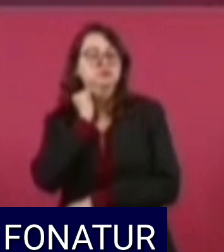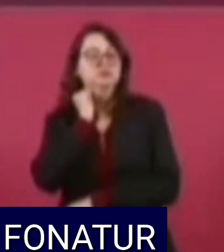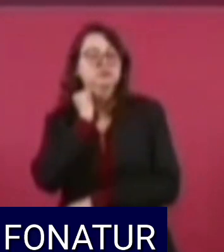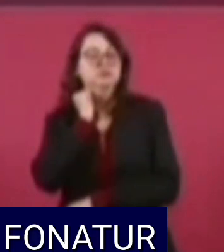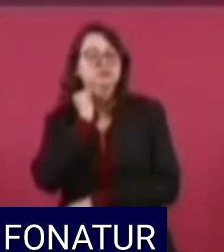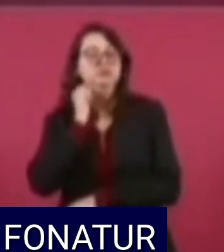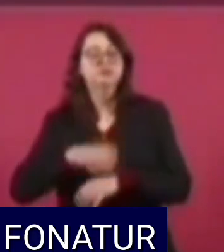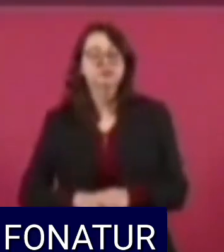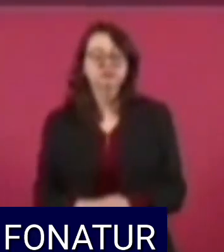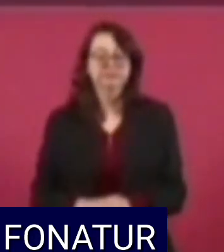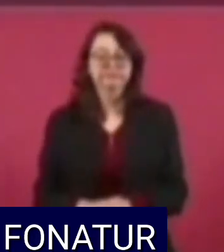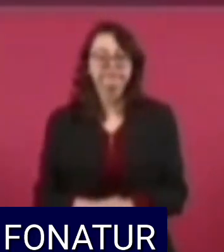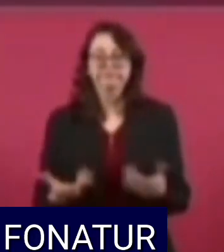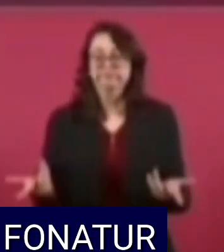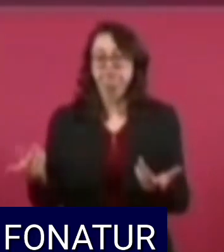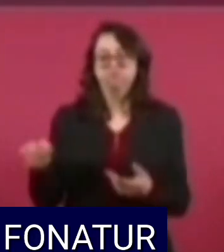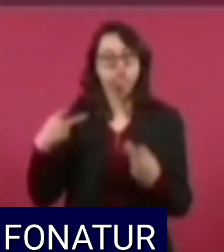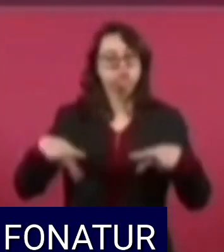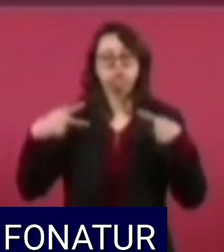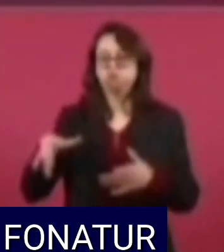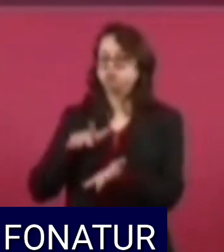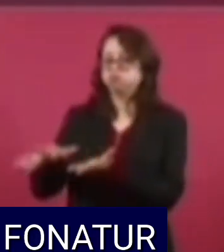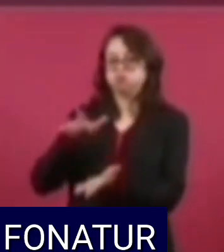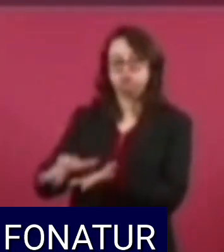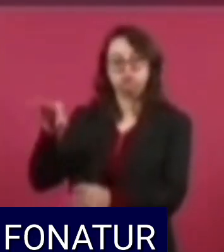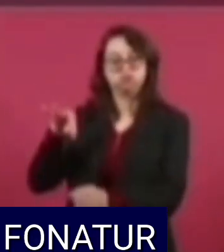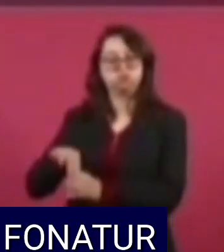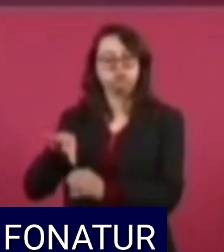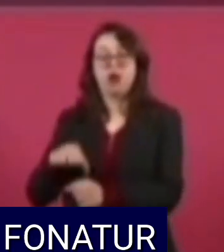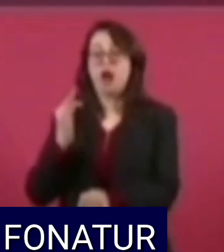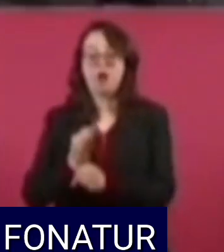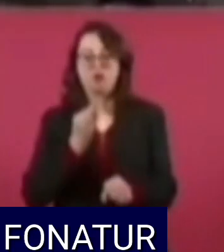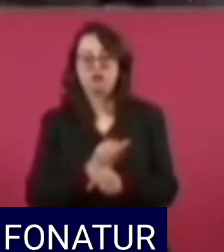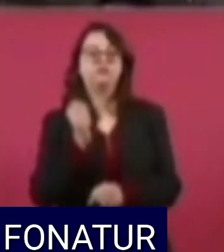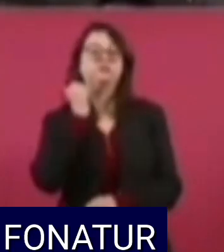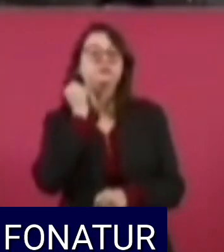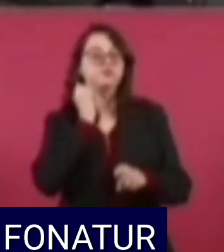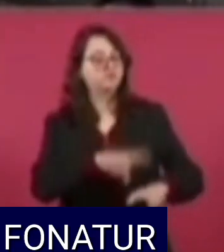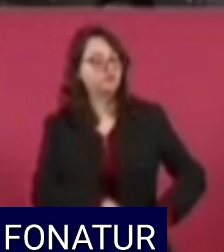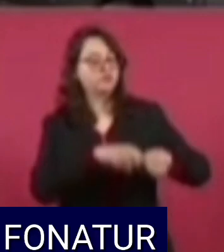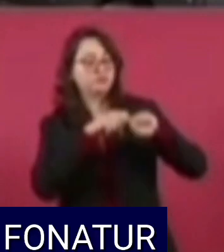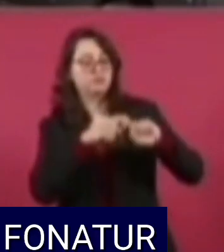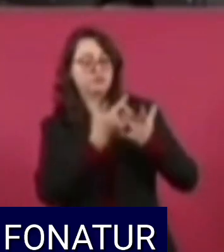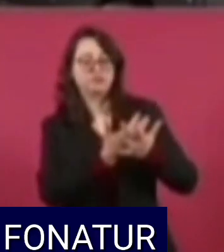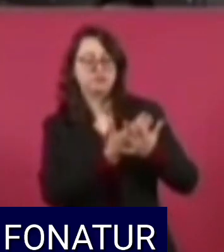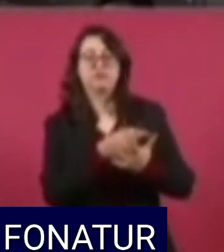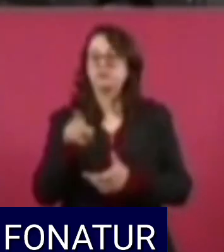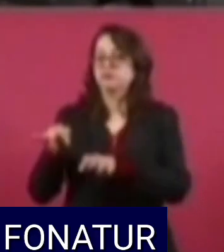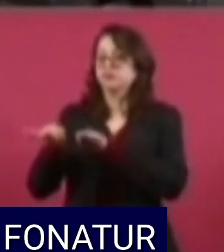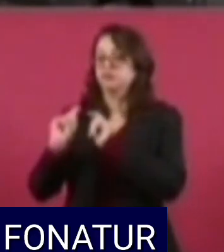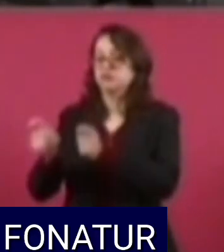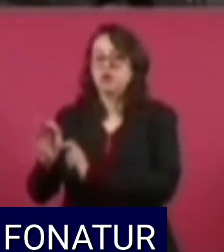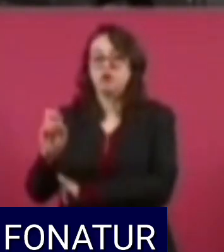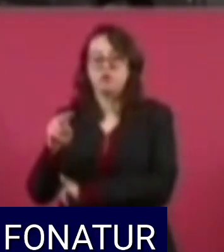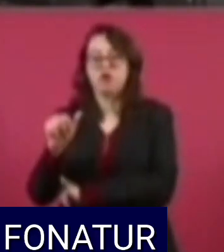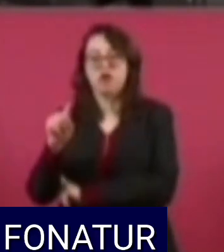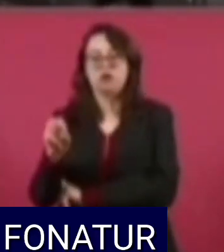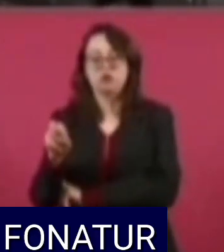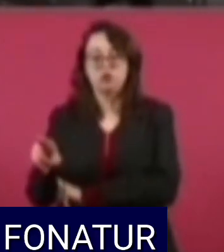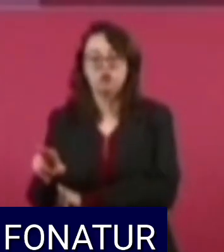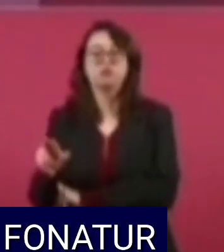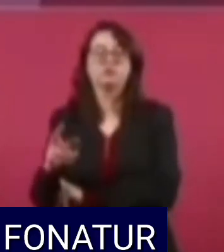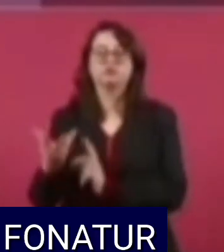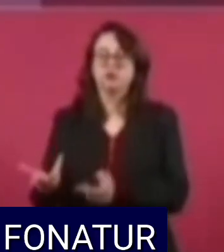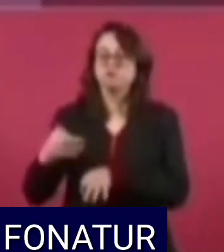con muchísima votación, es senador con licencia, y le pedí, porque es un hombre de trabajo,